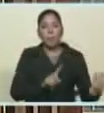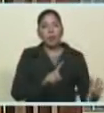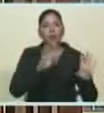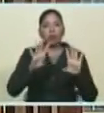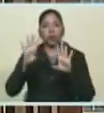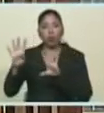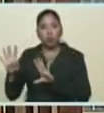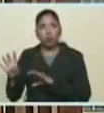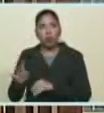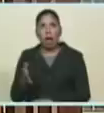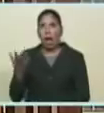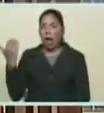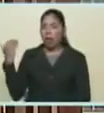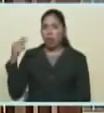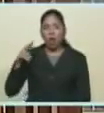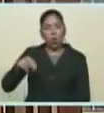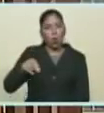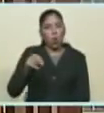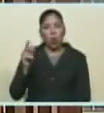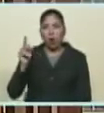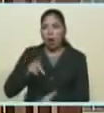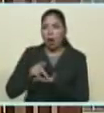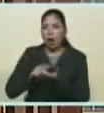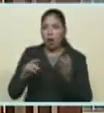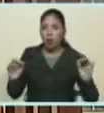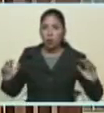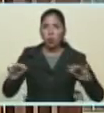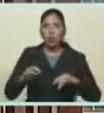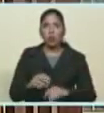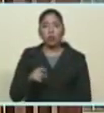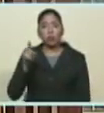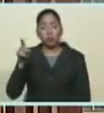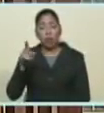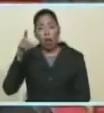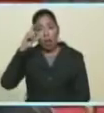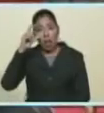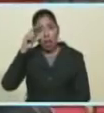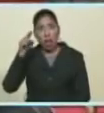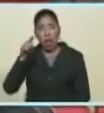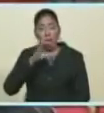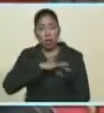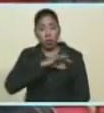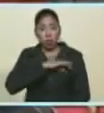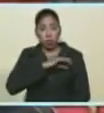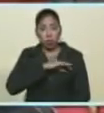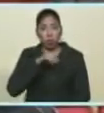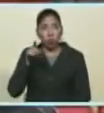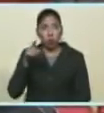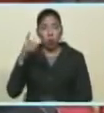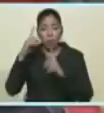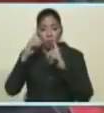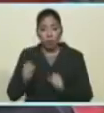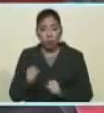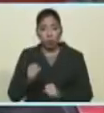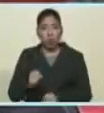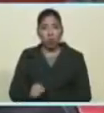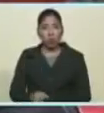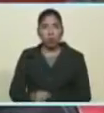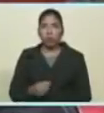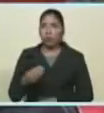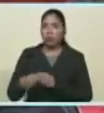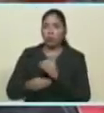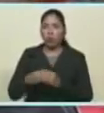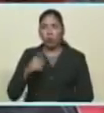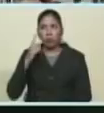en Venezuela. Ah, Elías. Elías es sociólogo y estudioso de nuestra historia y del comportamiento del